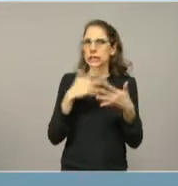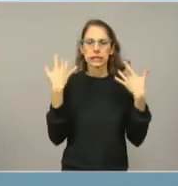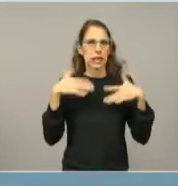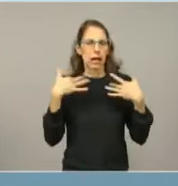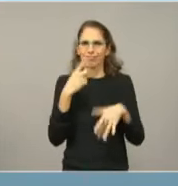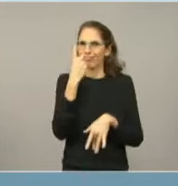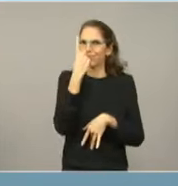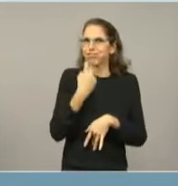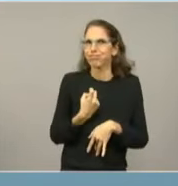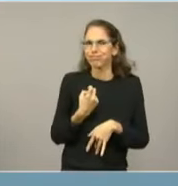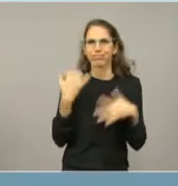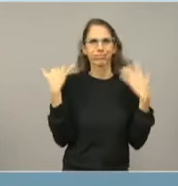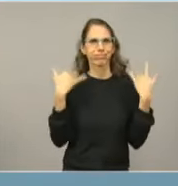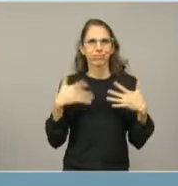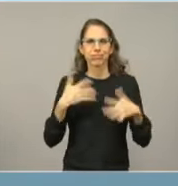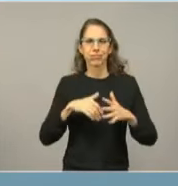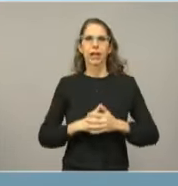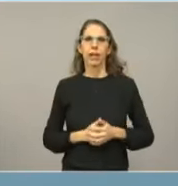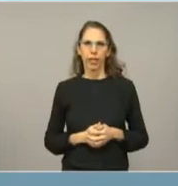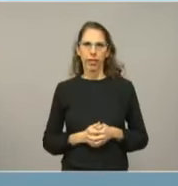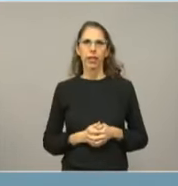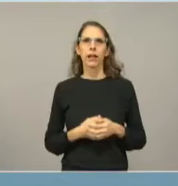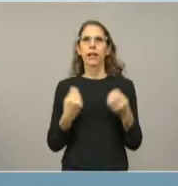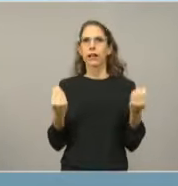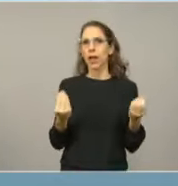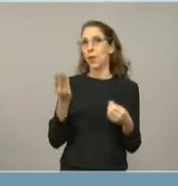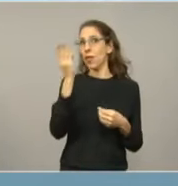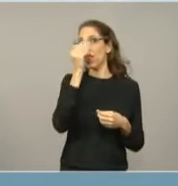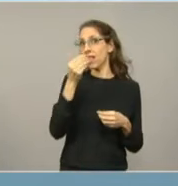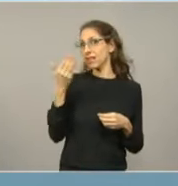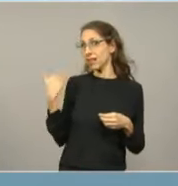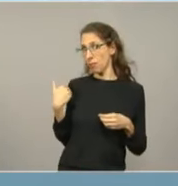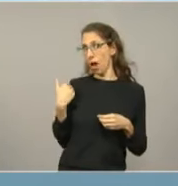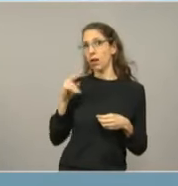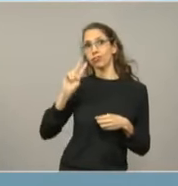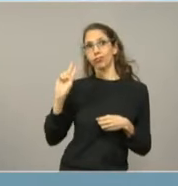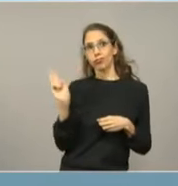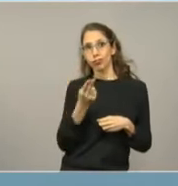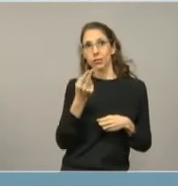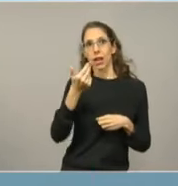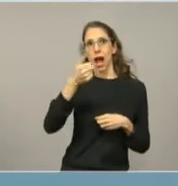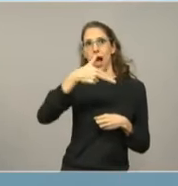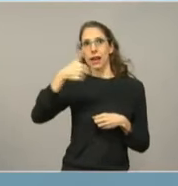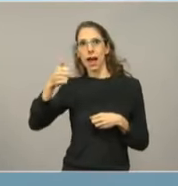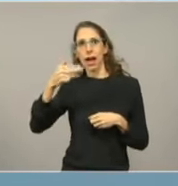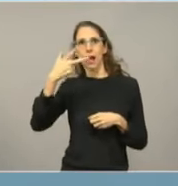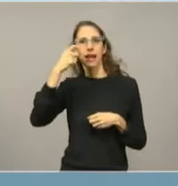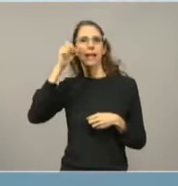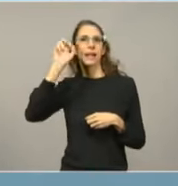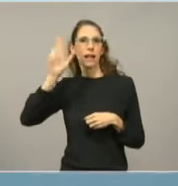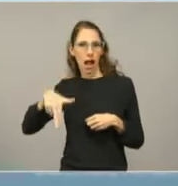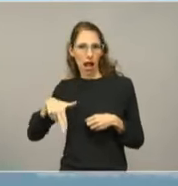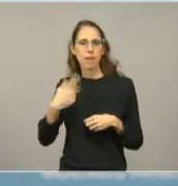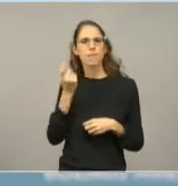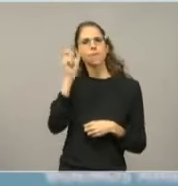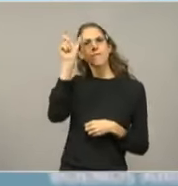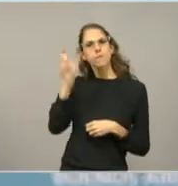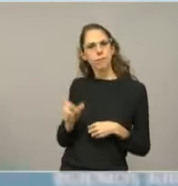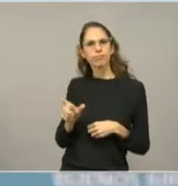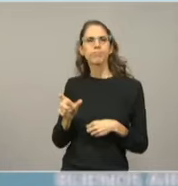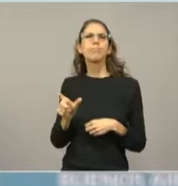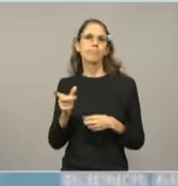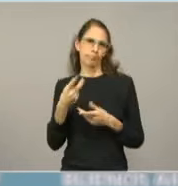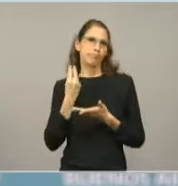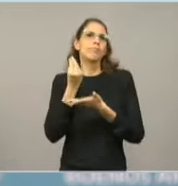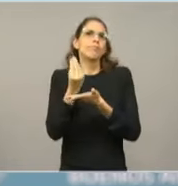nosotros e el fin de semana el fallecimiento de Ana herrán que más allá de ser una